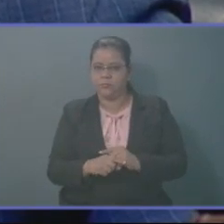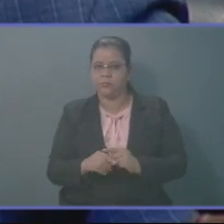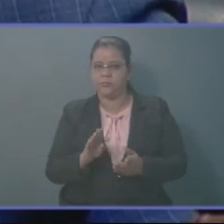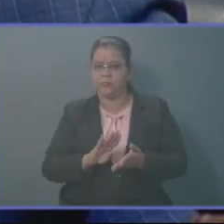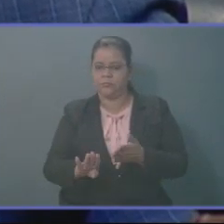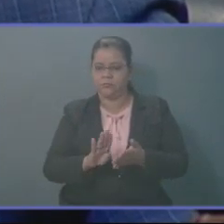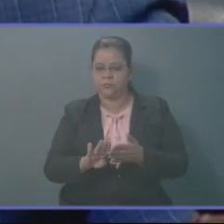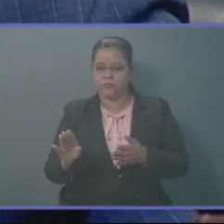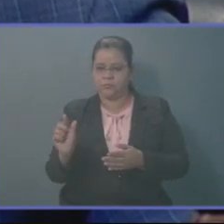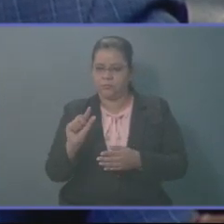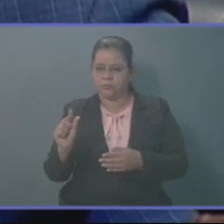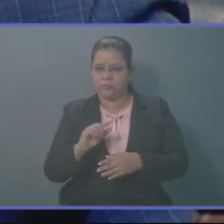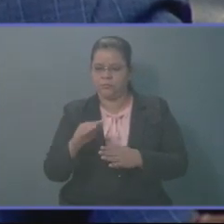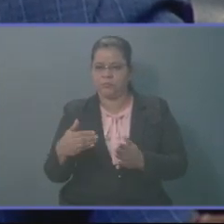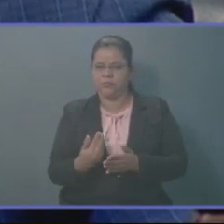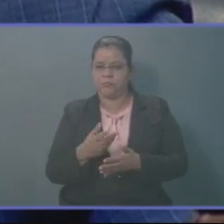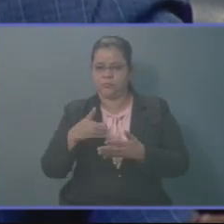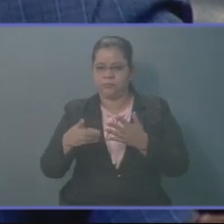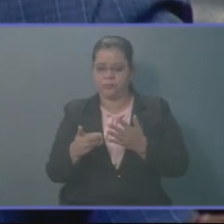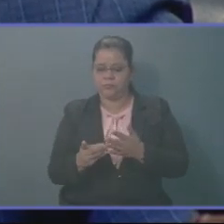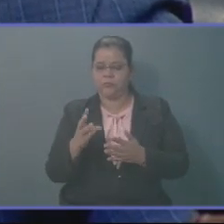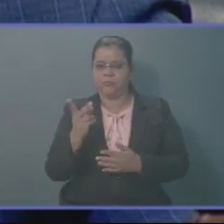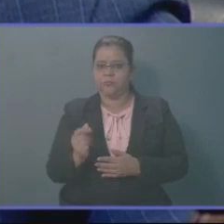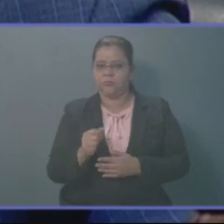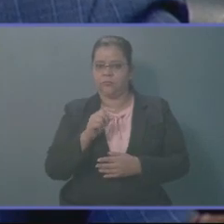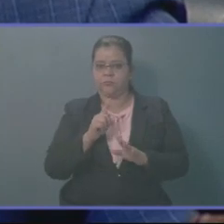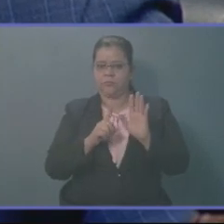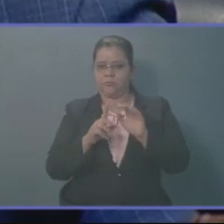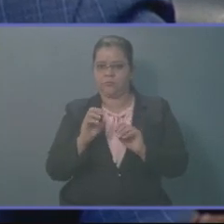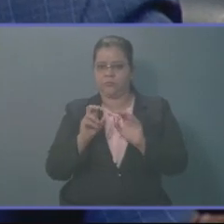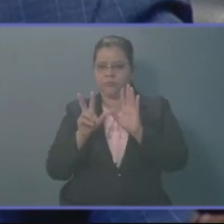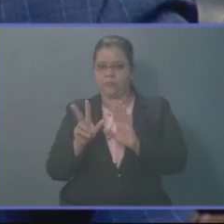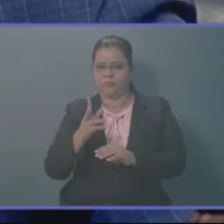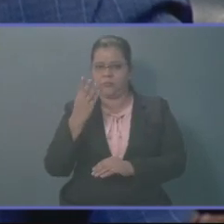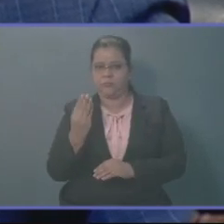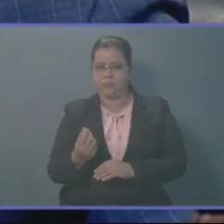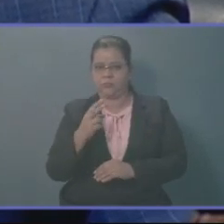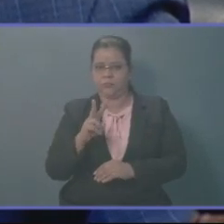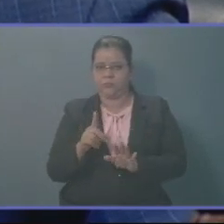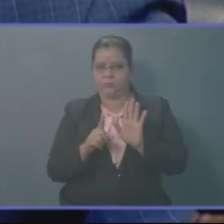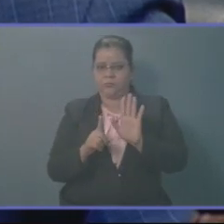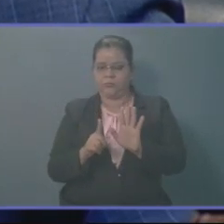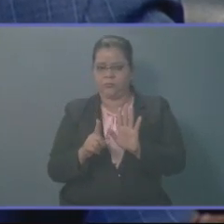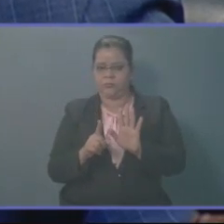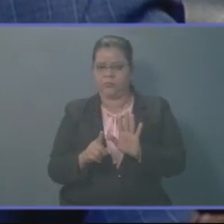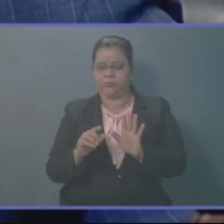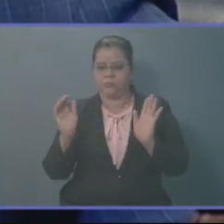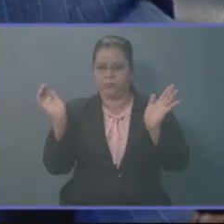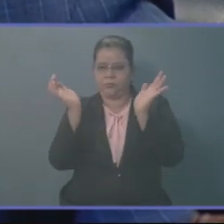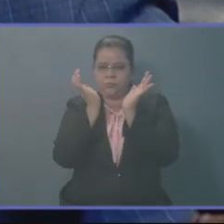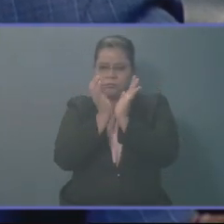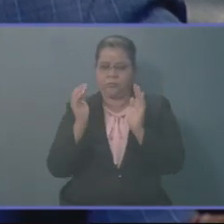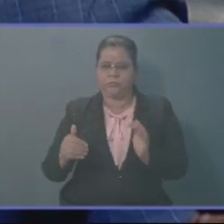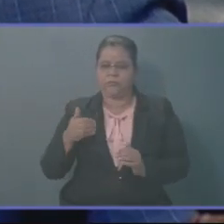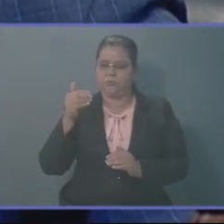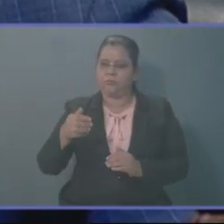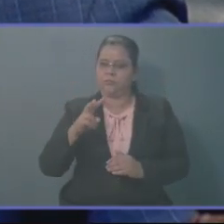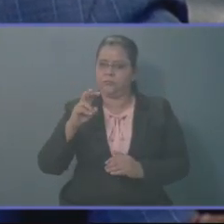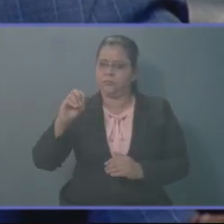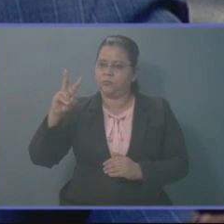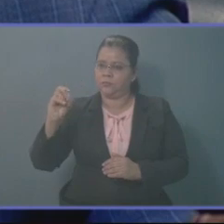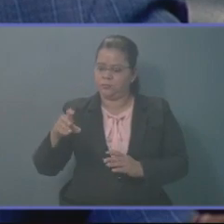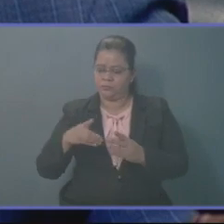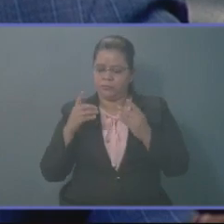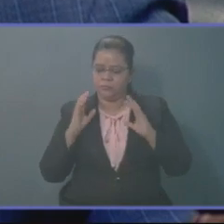financiamiento autorizado mediante el decreto legislativo número 608 de fecha 26 de marzo de 2020, publicado en el Diario